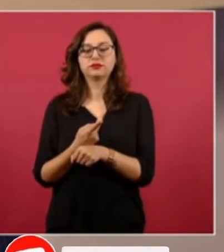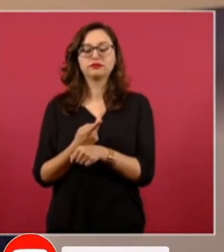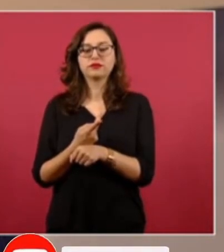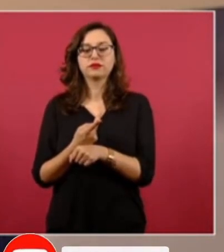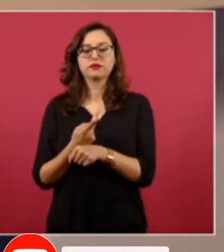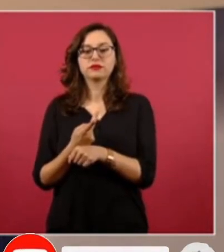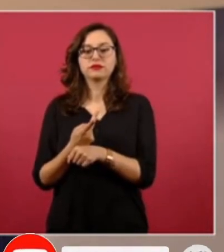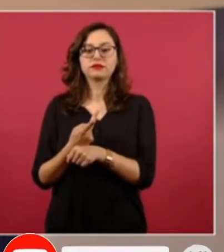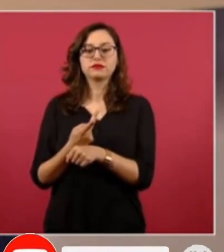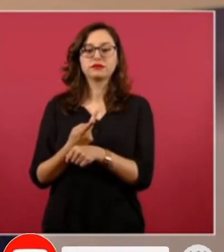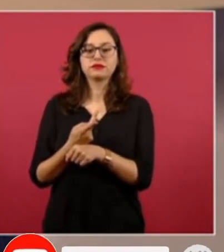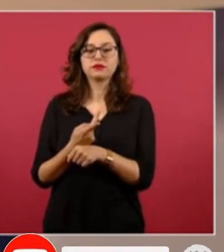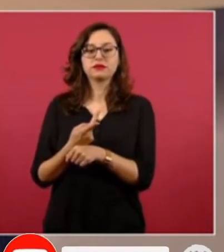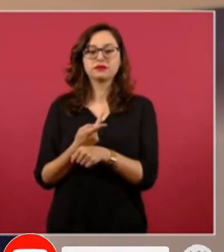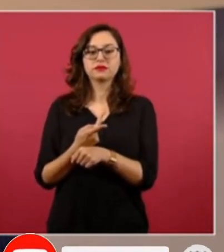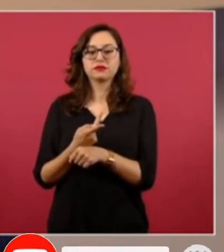decide